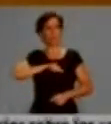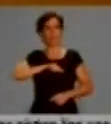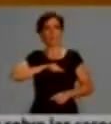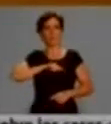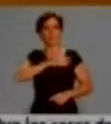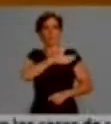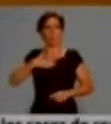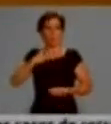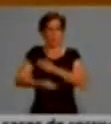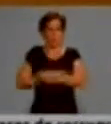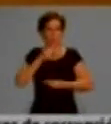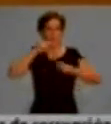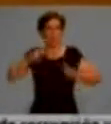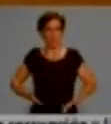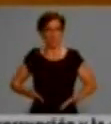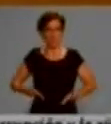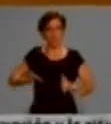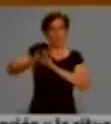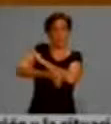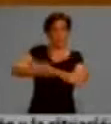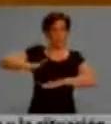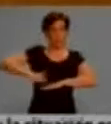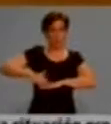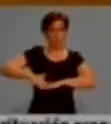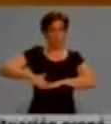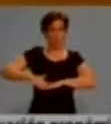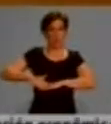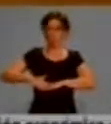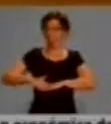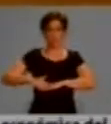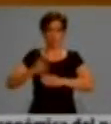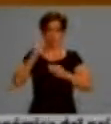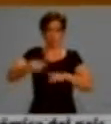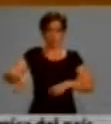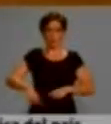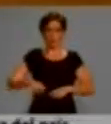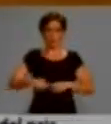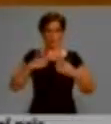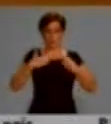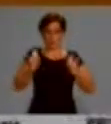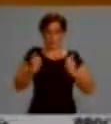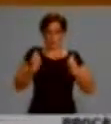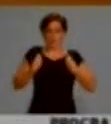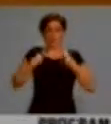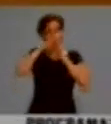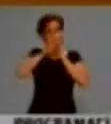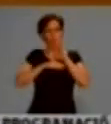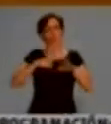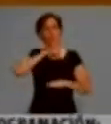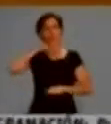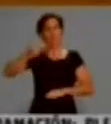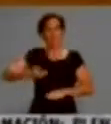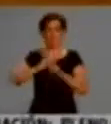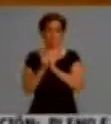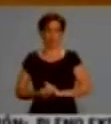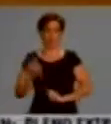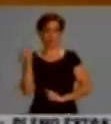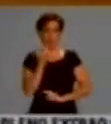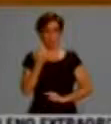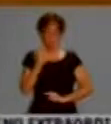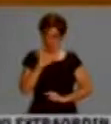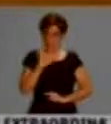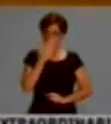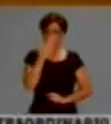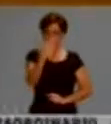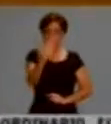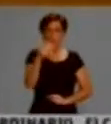la buena fe es culpable, tendría que cambiar muchas cosas en mi tabla de valores, señorías. Y les aseguro